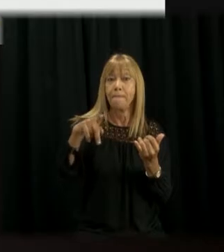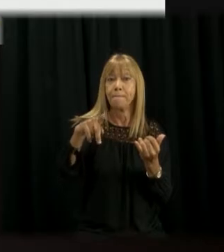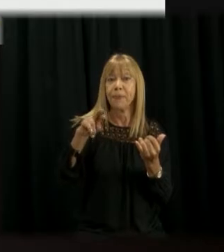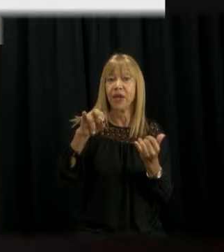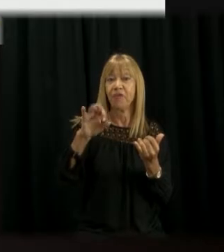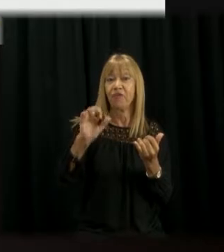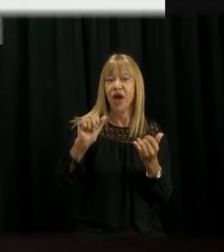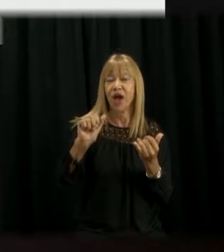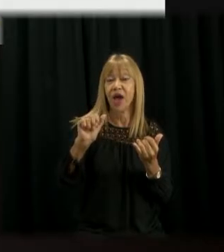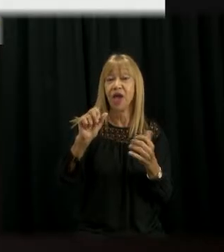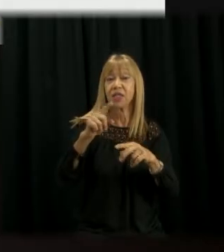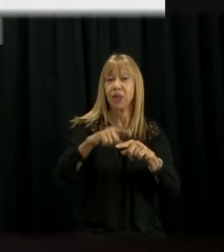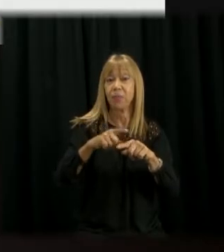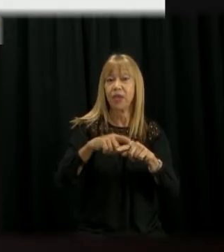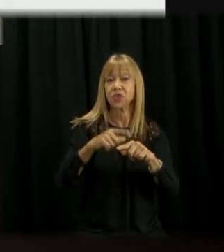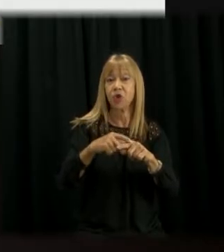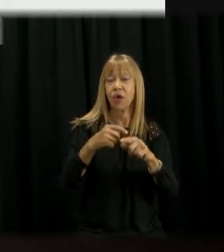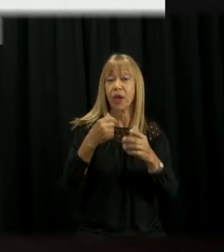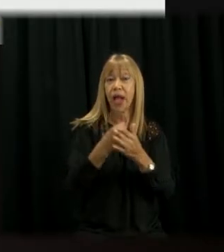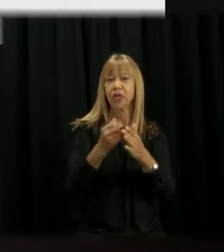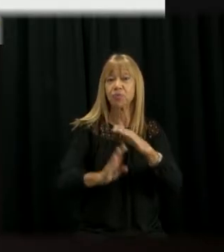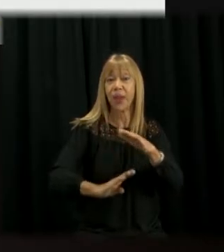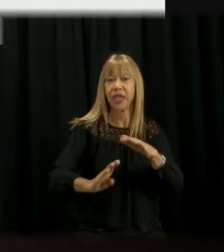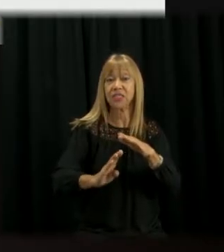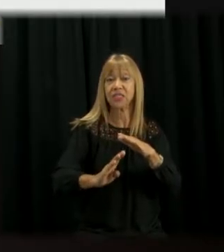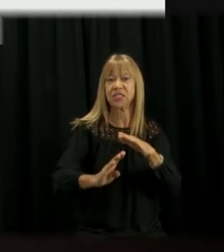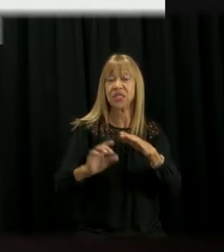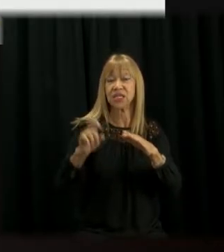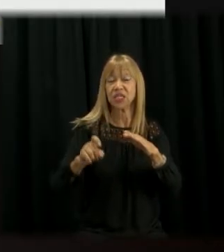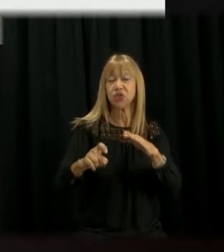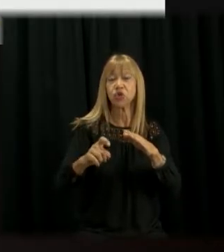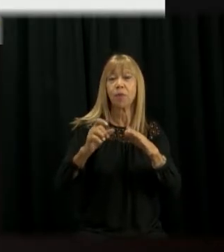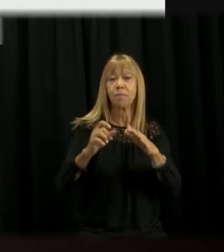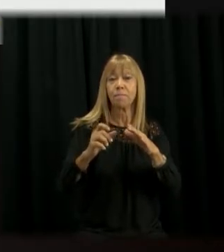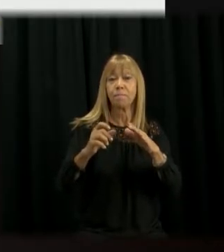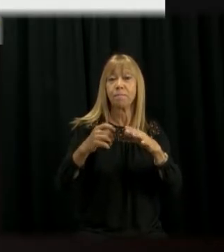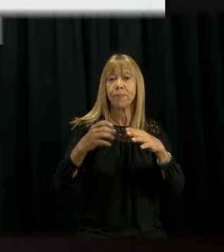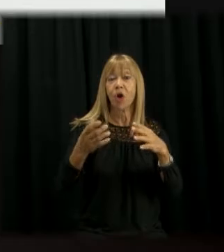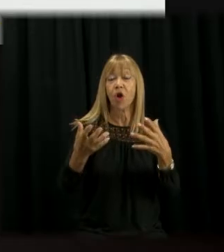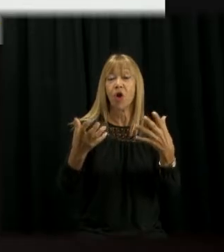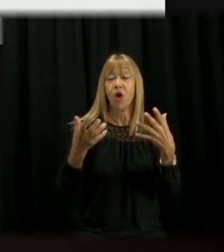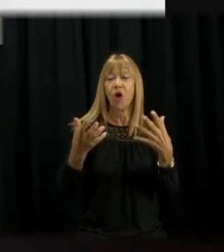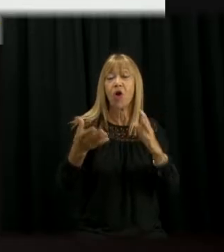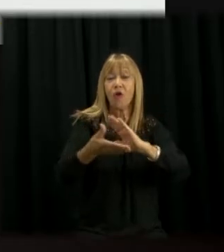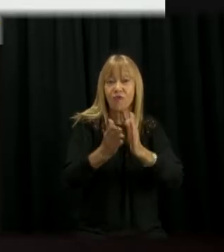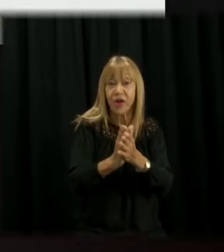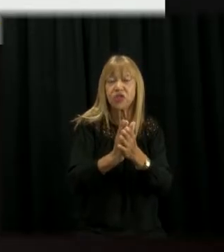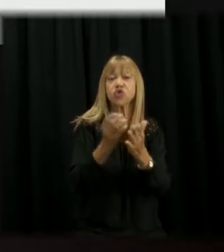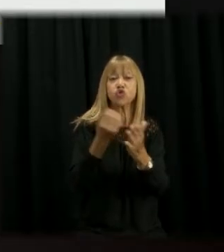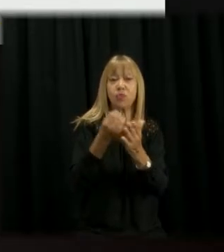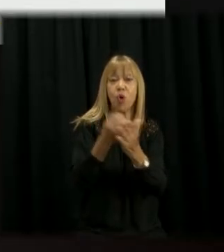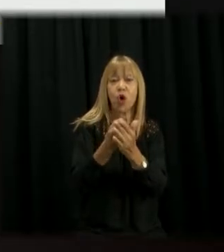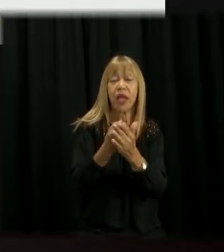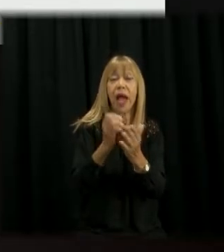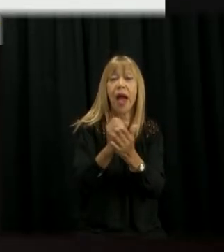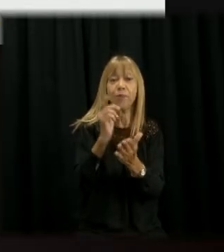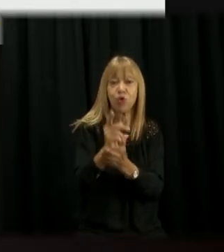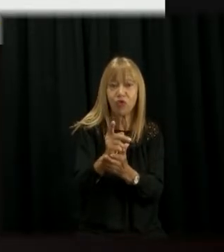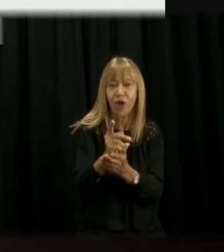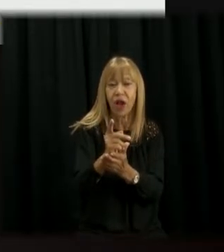que PRIFA son a base de efectivo. Tenemos que hacer unas conversiones para cambiar el sistema